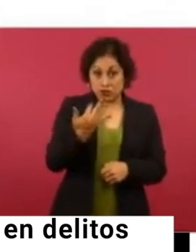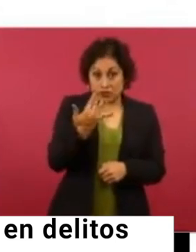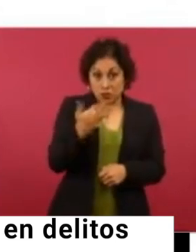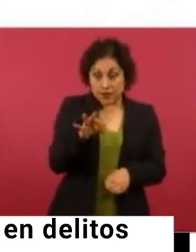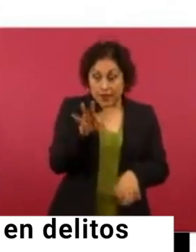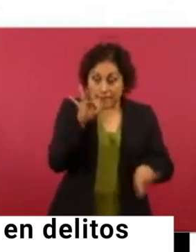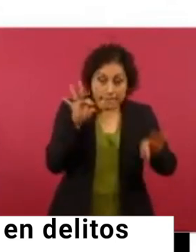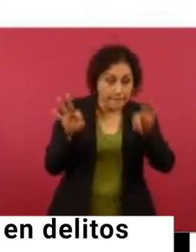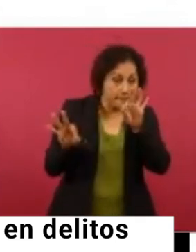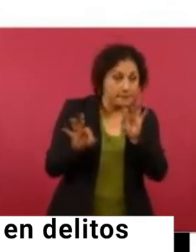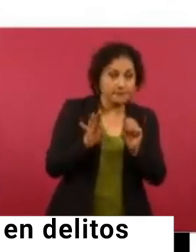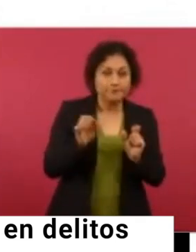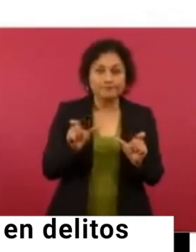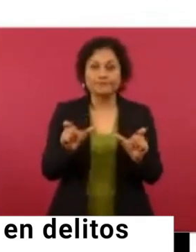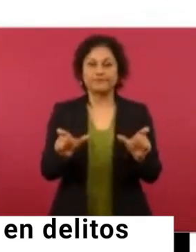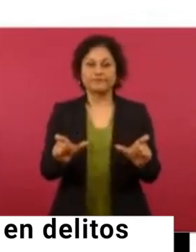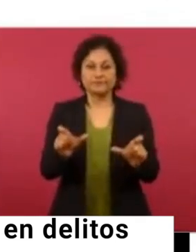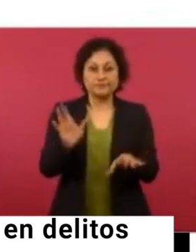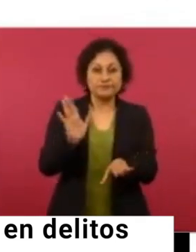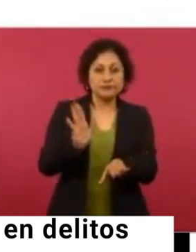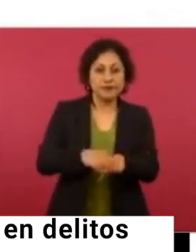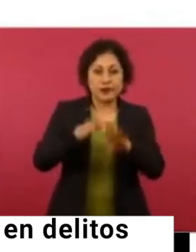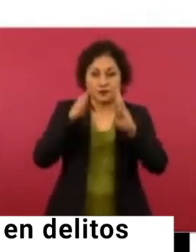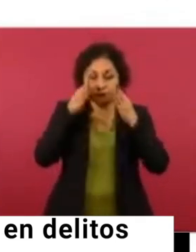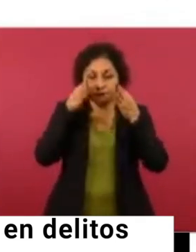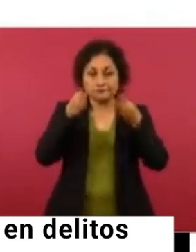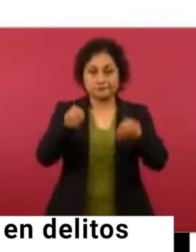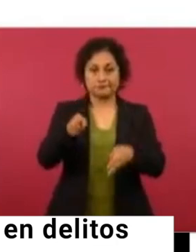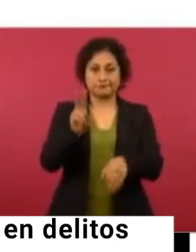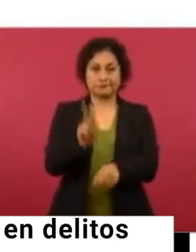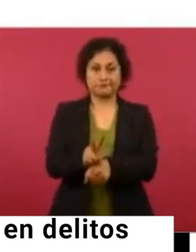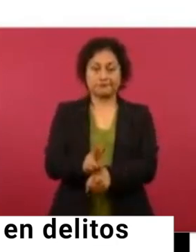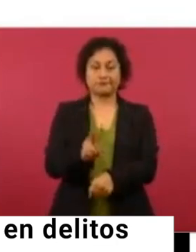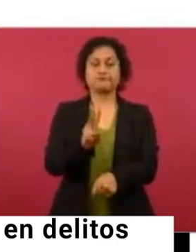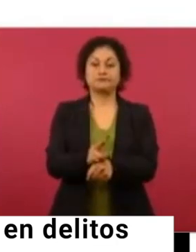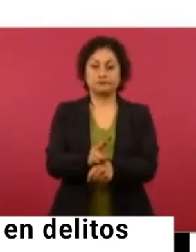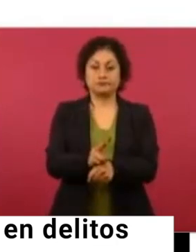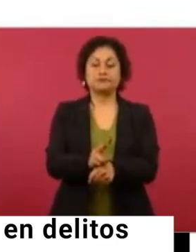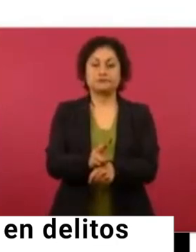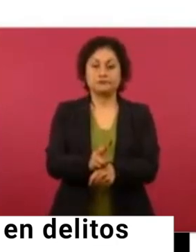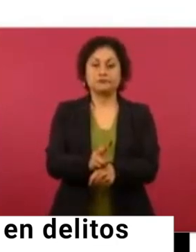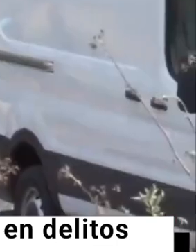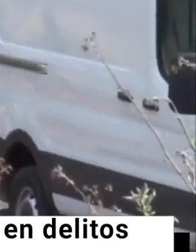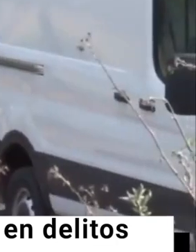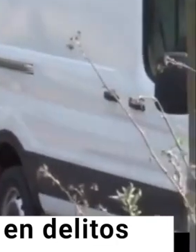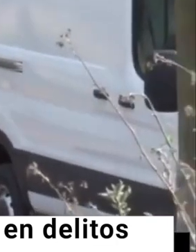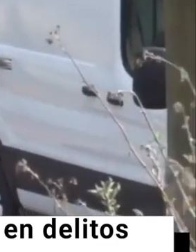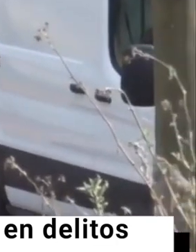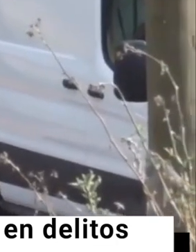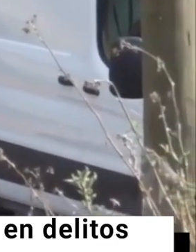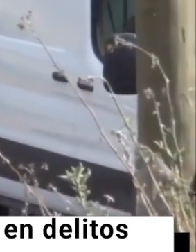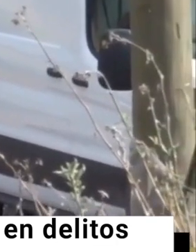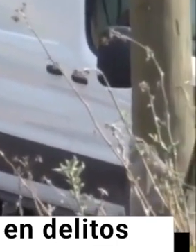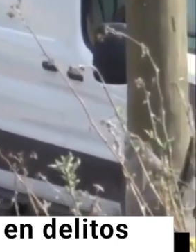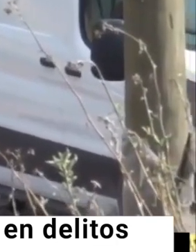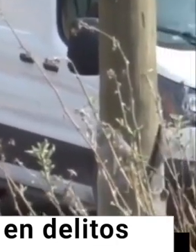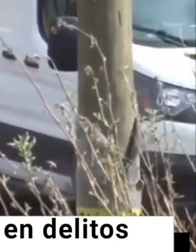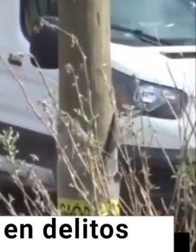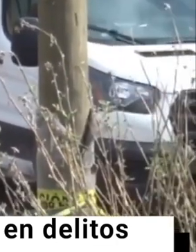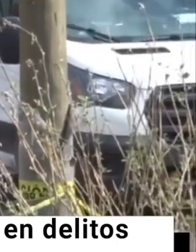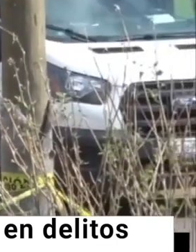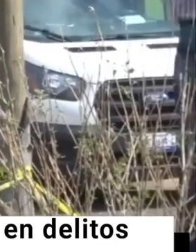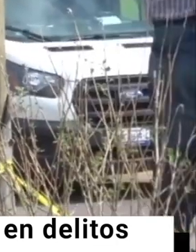las 1.751 del mismo mes del 2022 y 23 menos que en diciembre. En lo que toca a los homicidios,